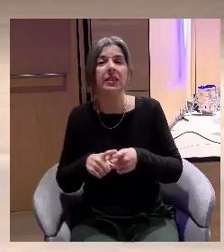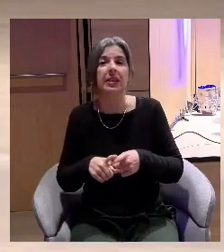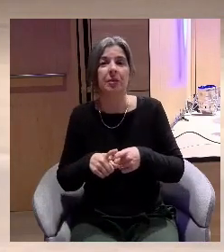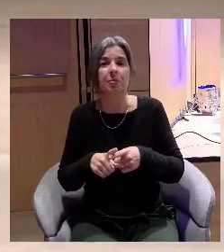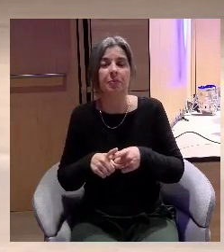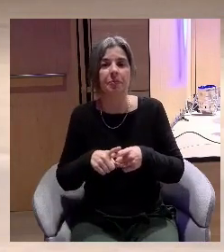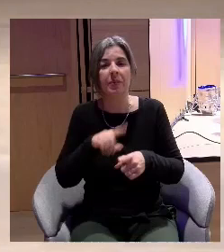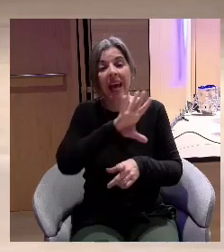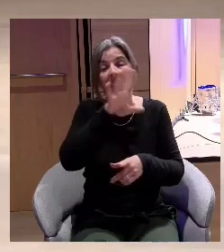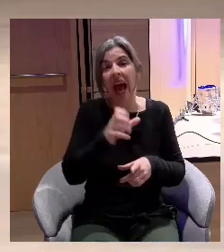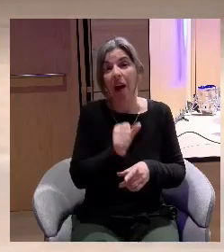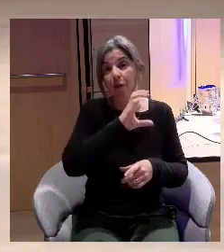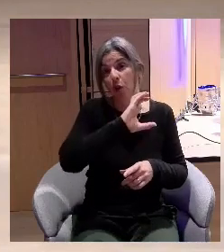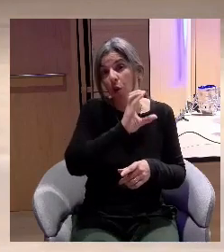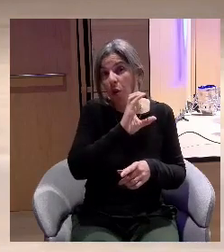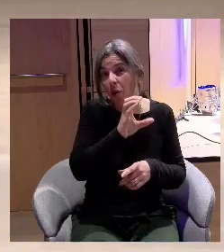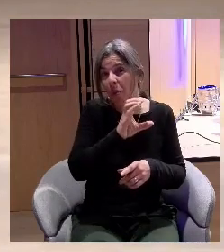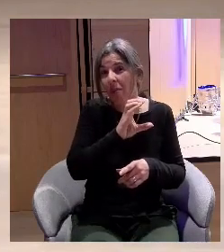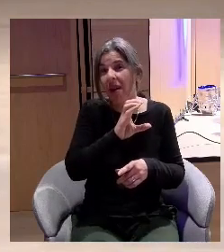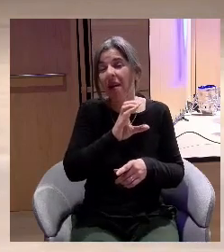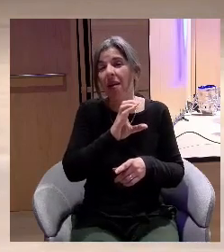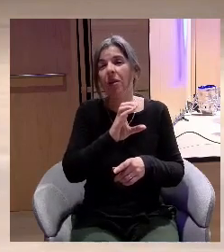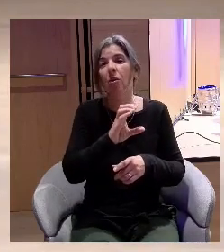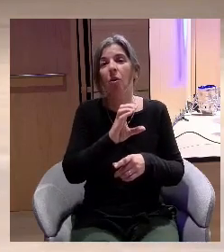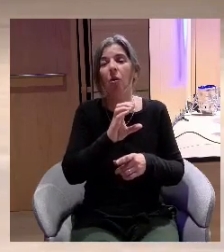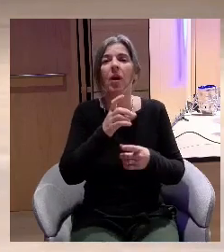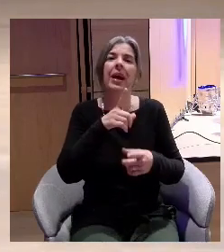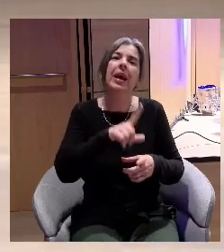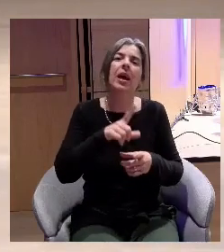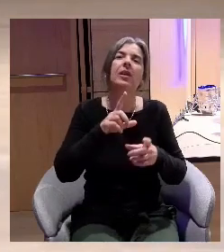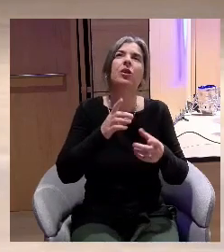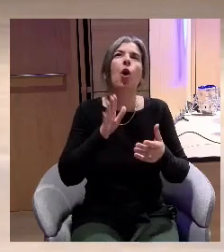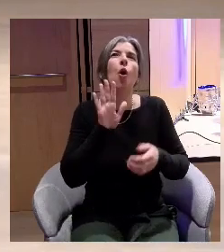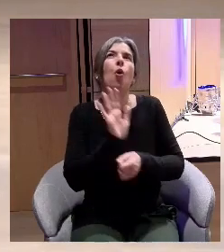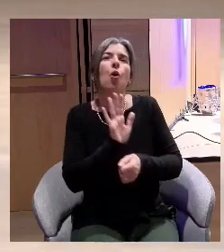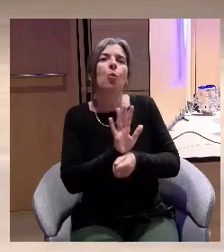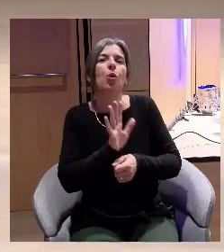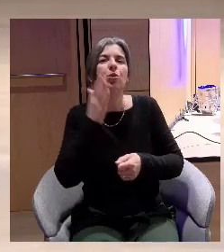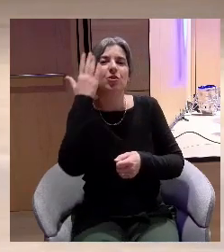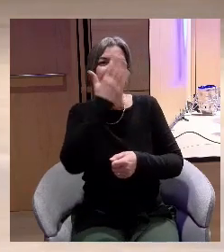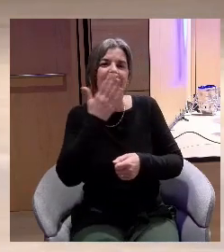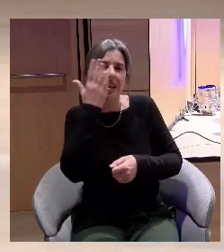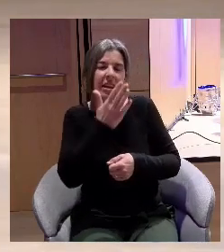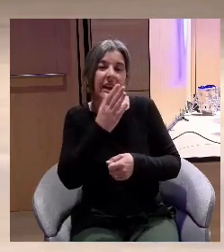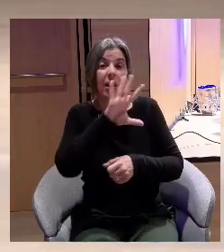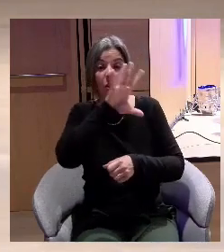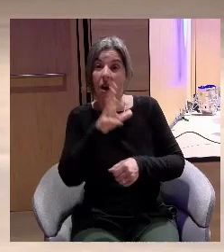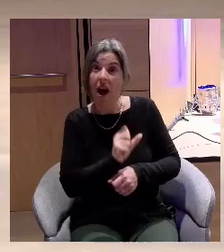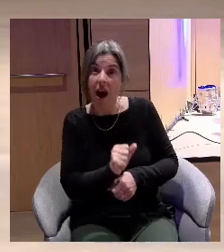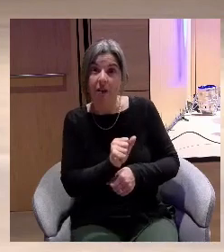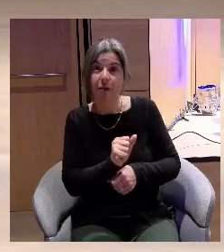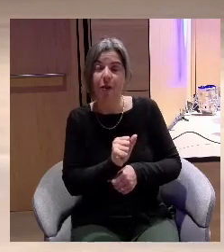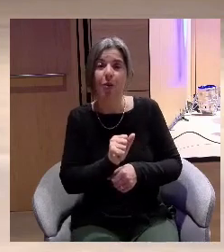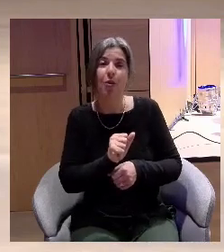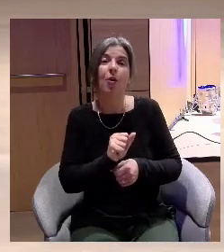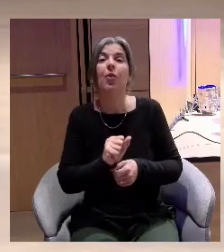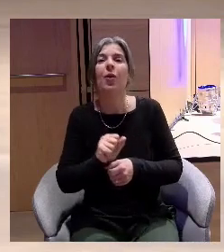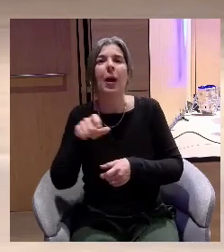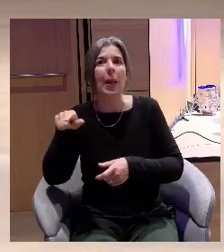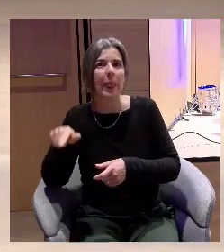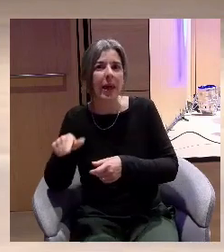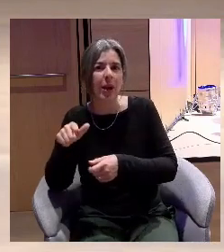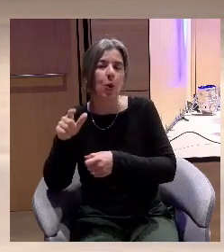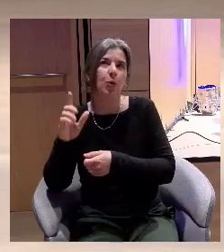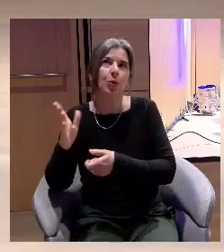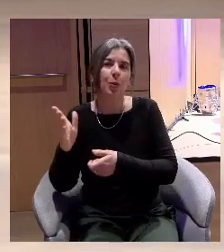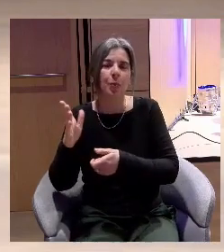Afrocolombiano, que es como la segunda sigla, es negro, afro, raizal, palenquero. Afrocolombiano tiene